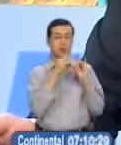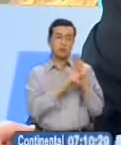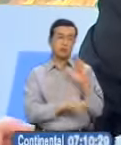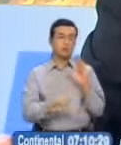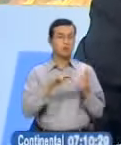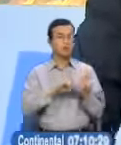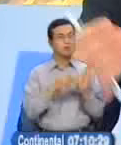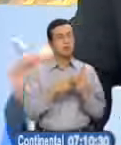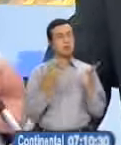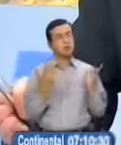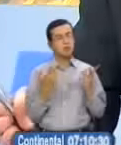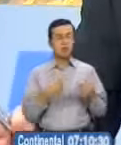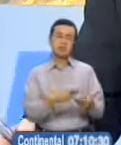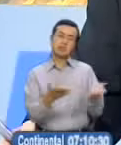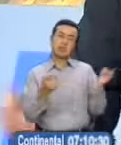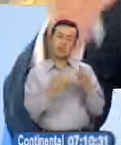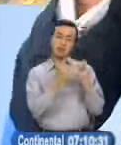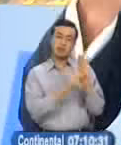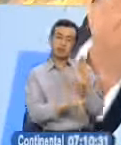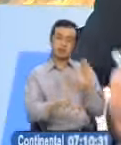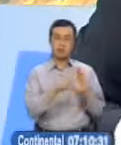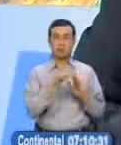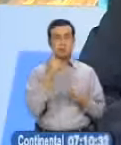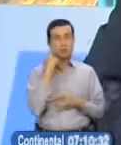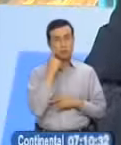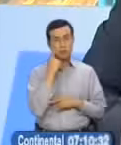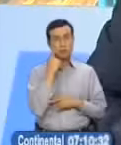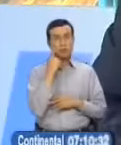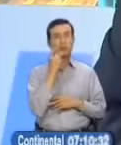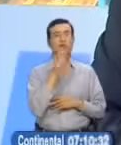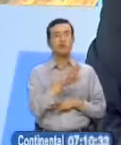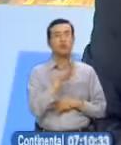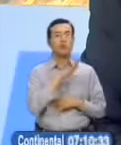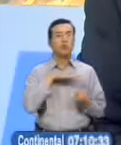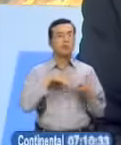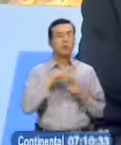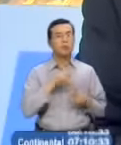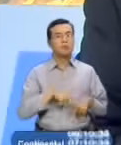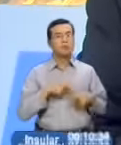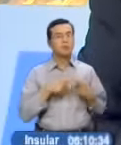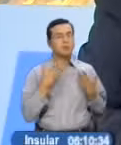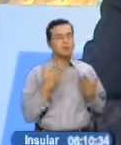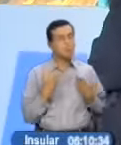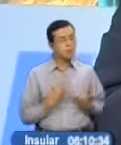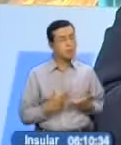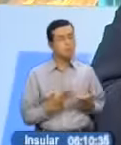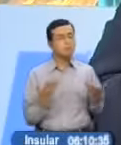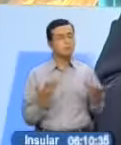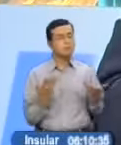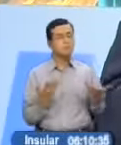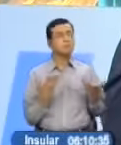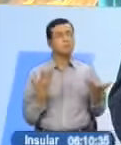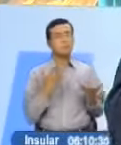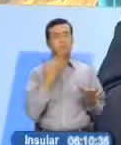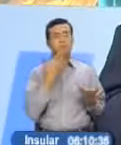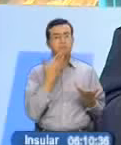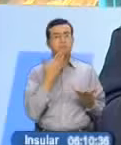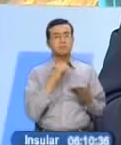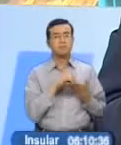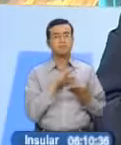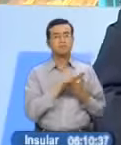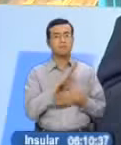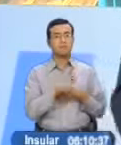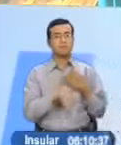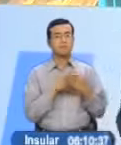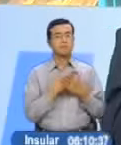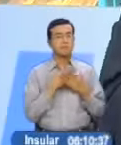y dice, bueno, ahí están en el albergue, pero hay que dimensionar también en qué condiciones están, independientemente que se haya implementado todas las precauciones